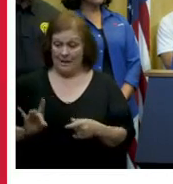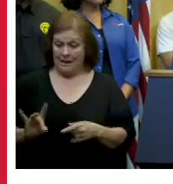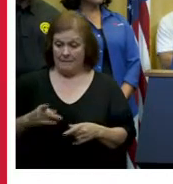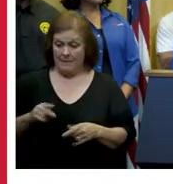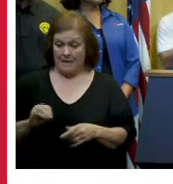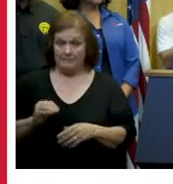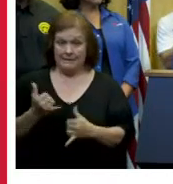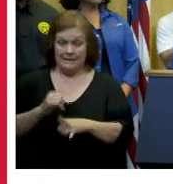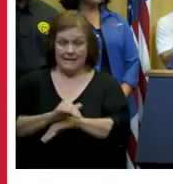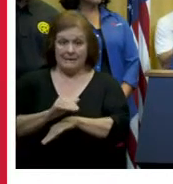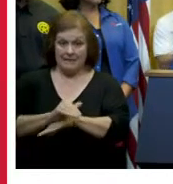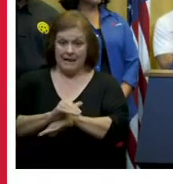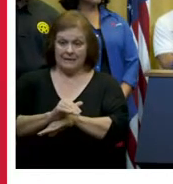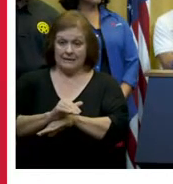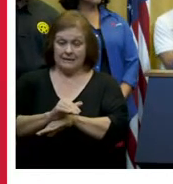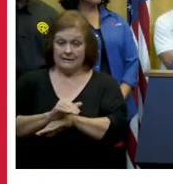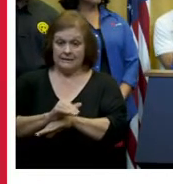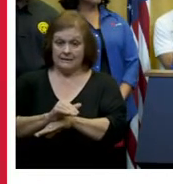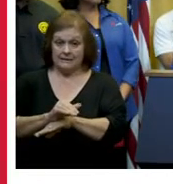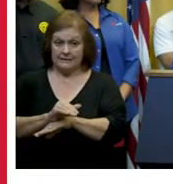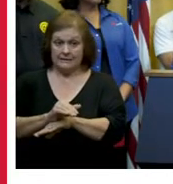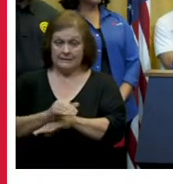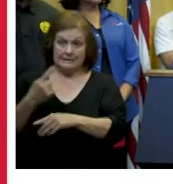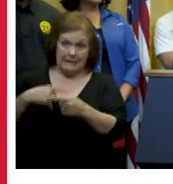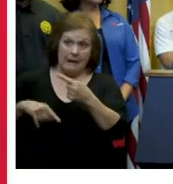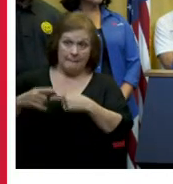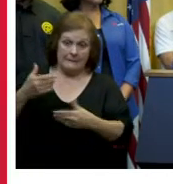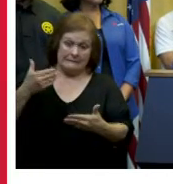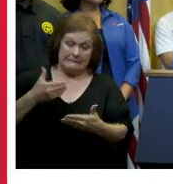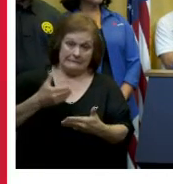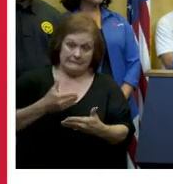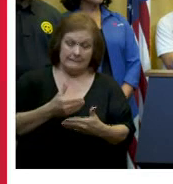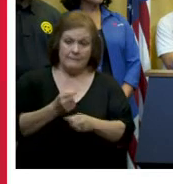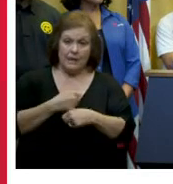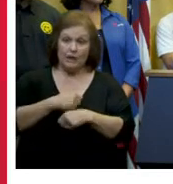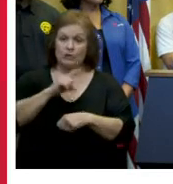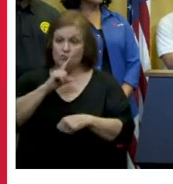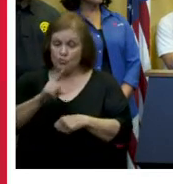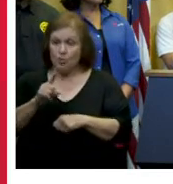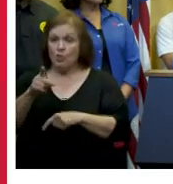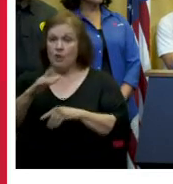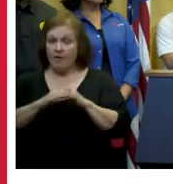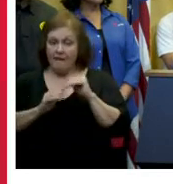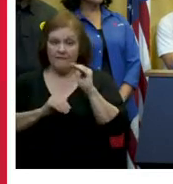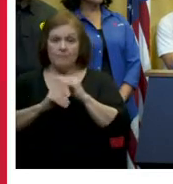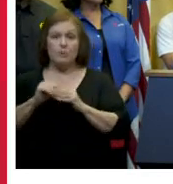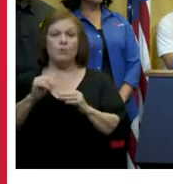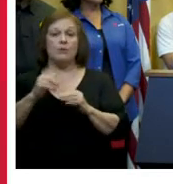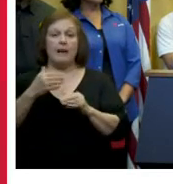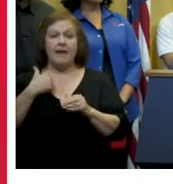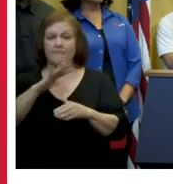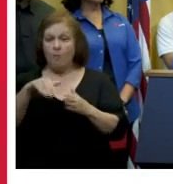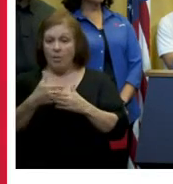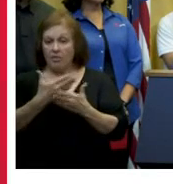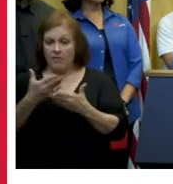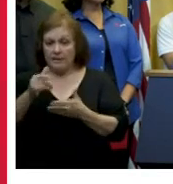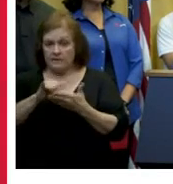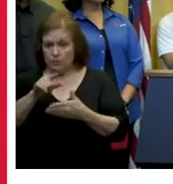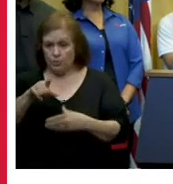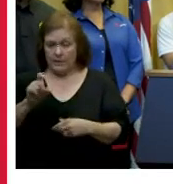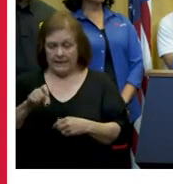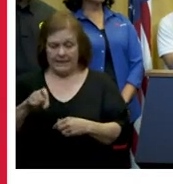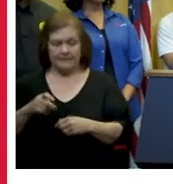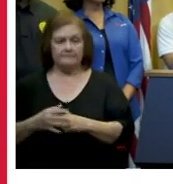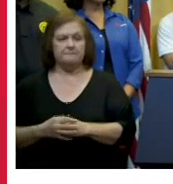make sure that you're comfortable possibly for up to three days three dije ayer ahora es el tiempo para